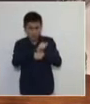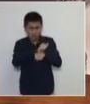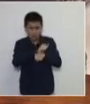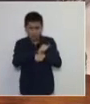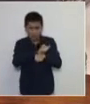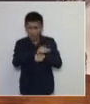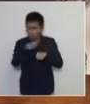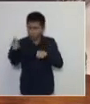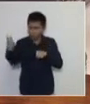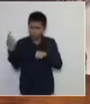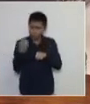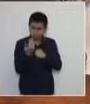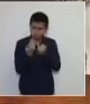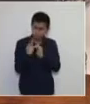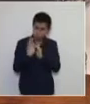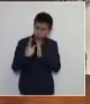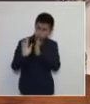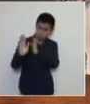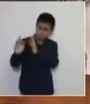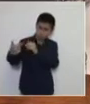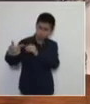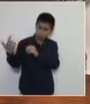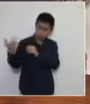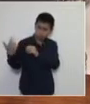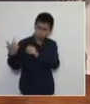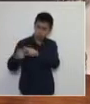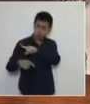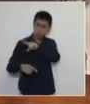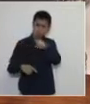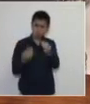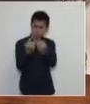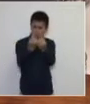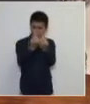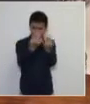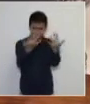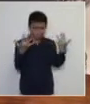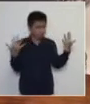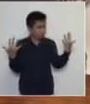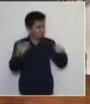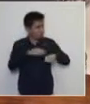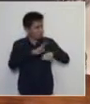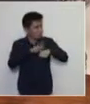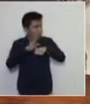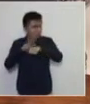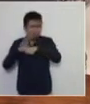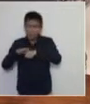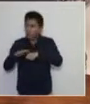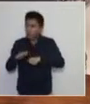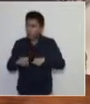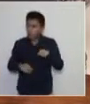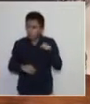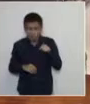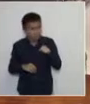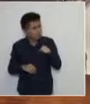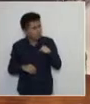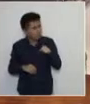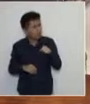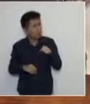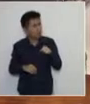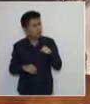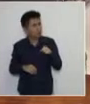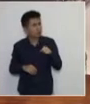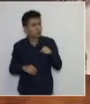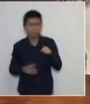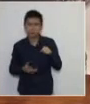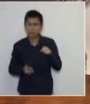algunas personas más que descendieron de la misma habían oído hacia un lado ya los disparos provenían de distintas direcciones circunstancia que tomó